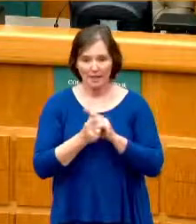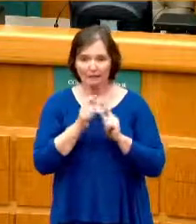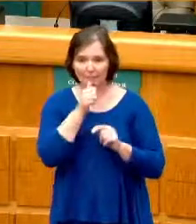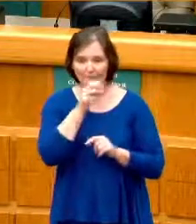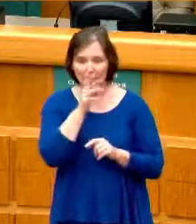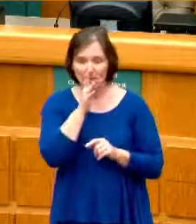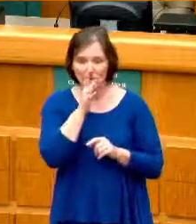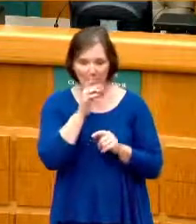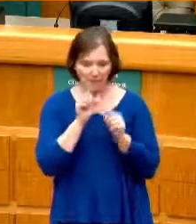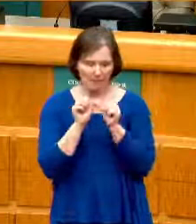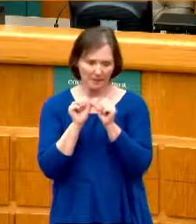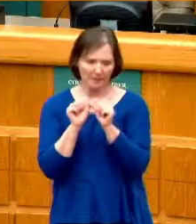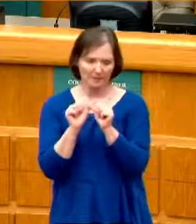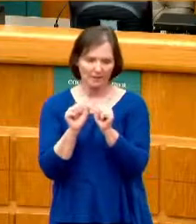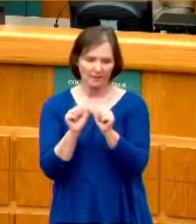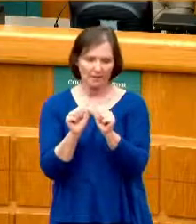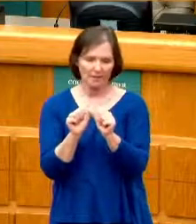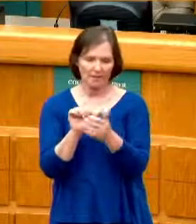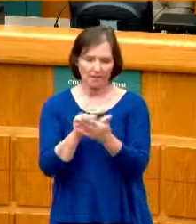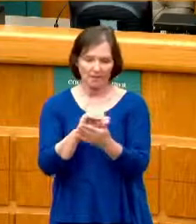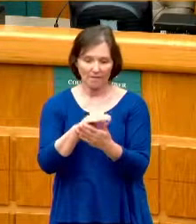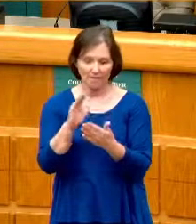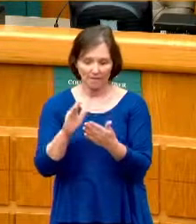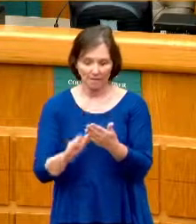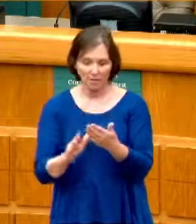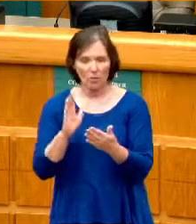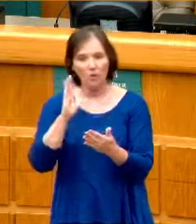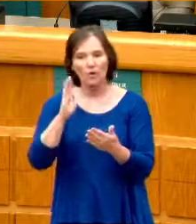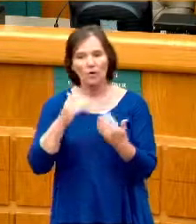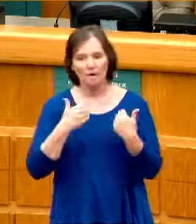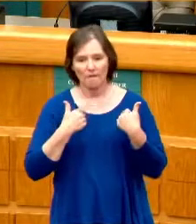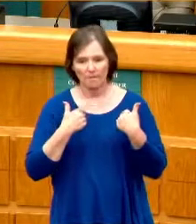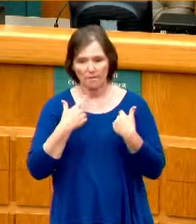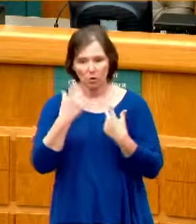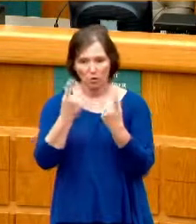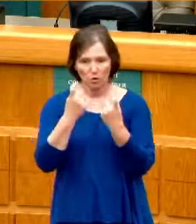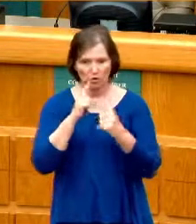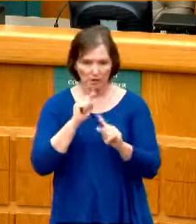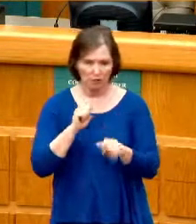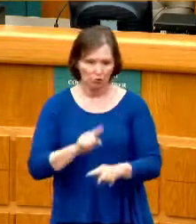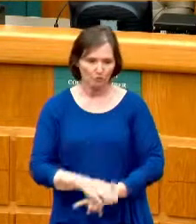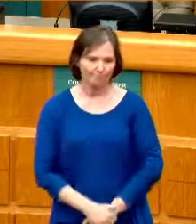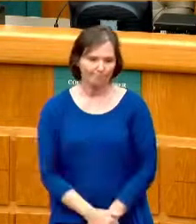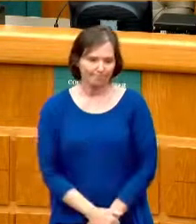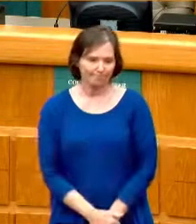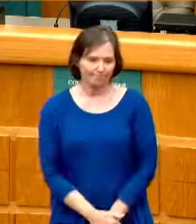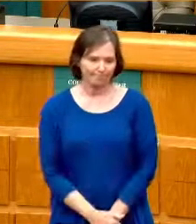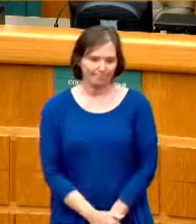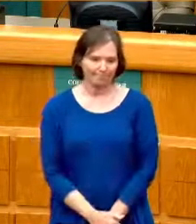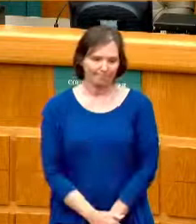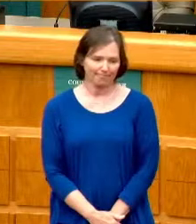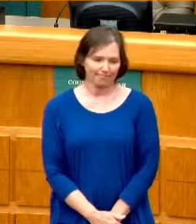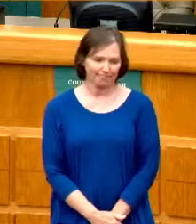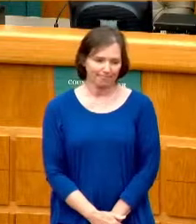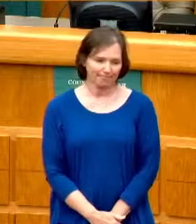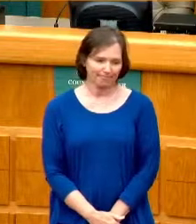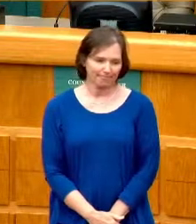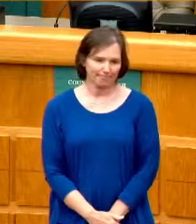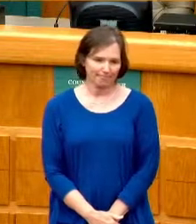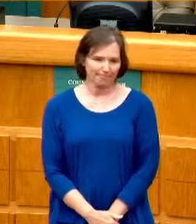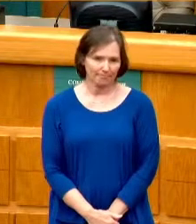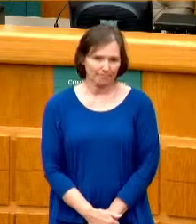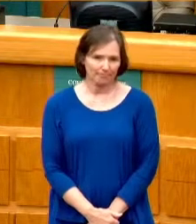coronavirus, haciendo así alrededor del 25% de los residentes completamente vacunados. Para obtener inmunidad colectiva se necesita alrededor